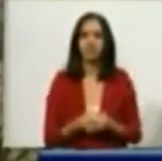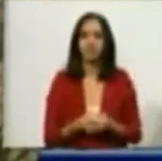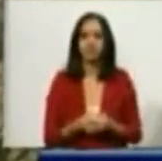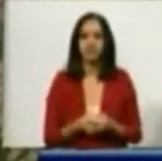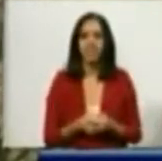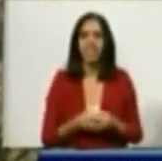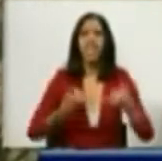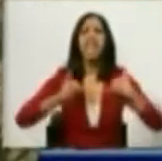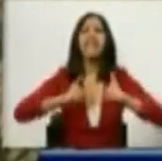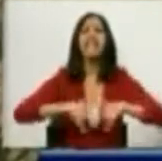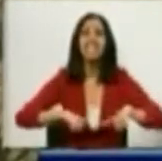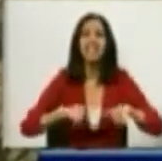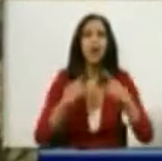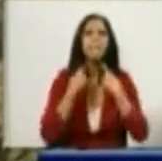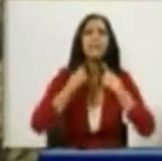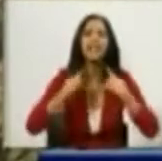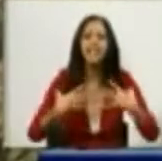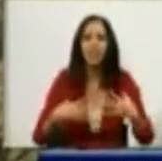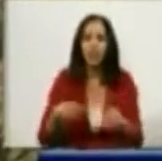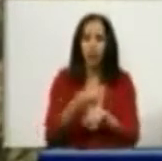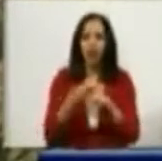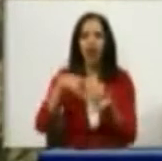Ah el hijo perdió la cava